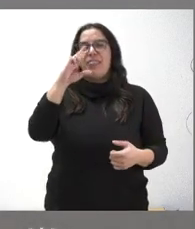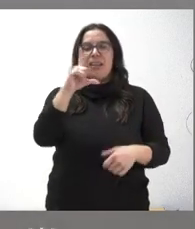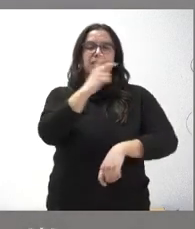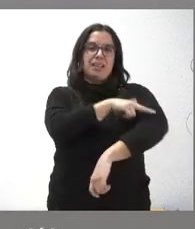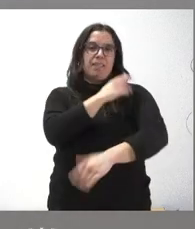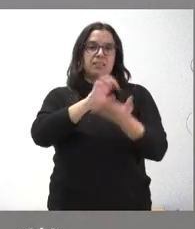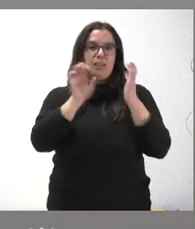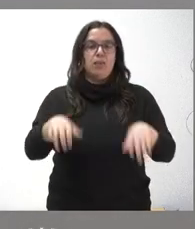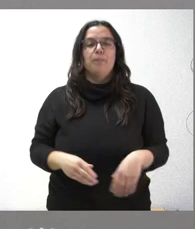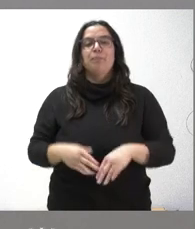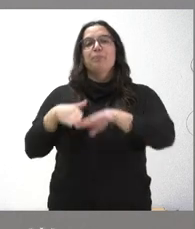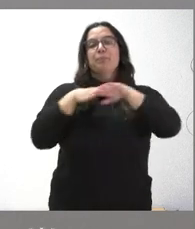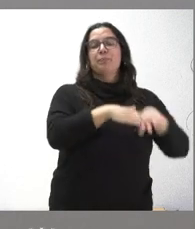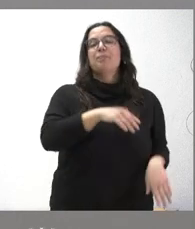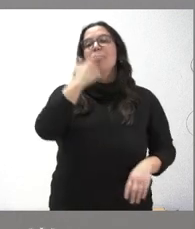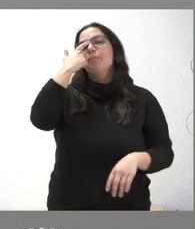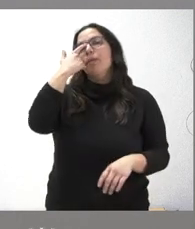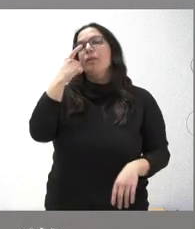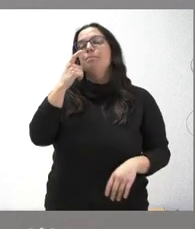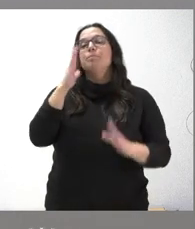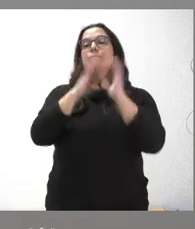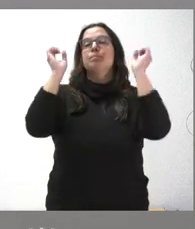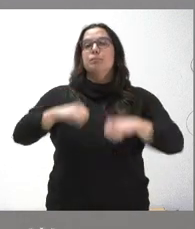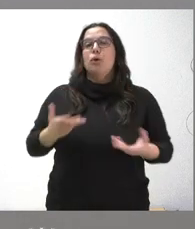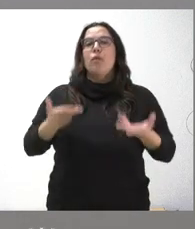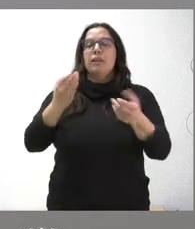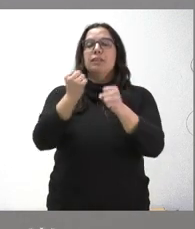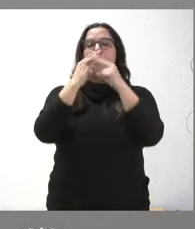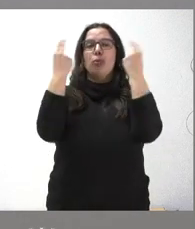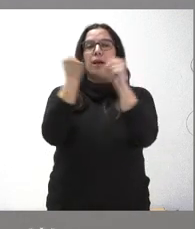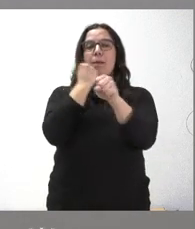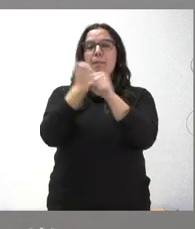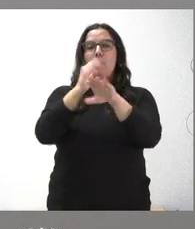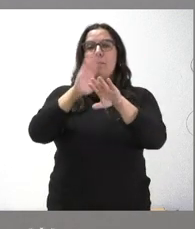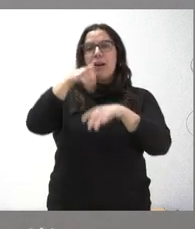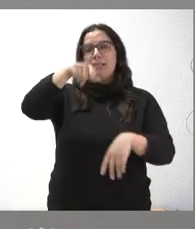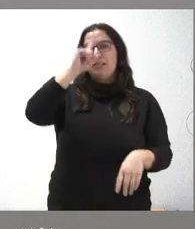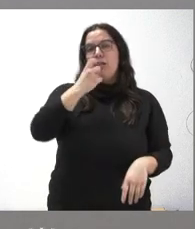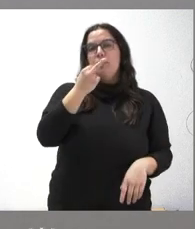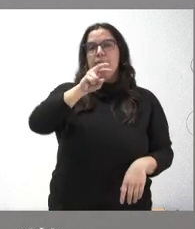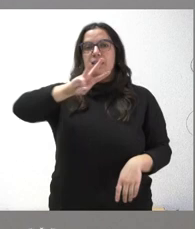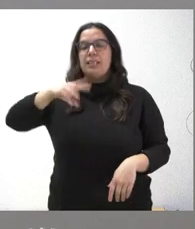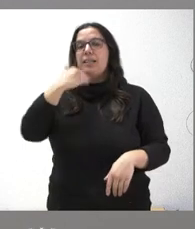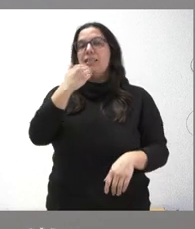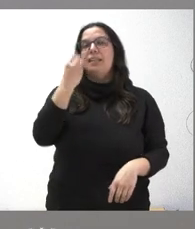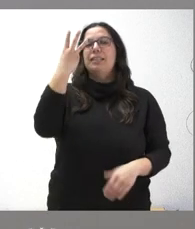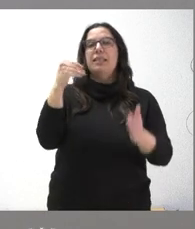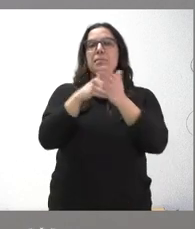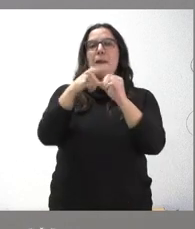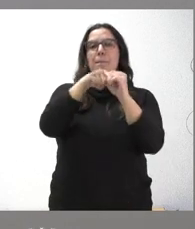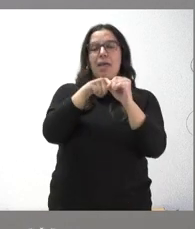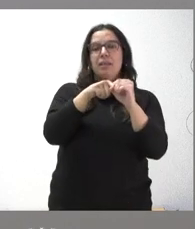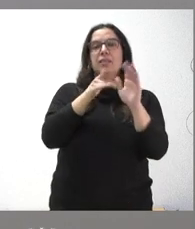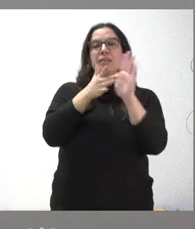otros ámbitos de cosas se aprueba la oferta pública de empleo de Castilla León del año 2023 con casi 3000 plazas y un